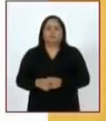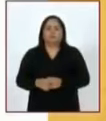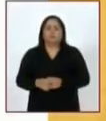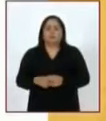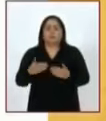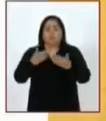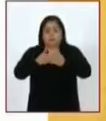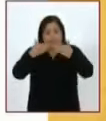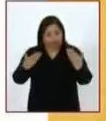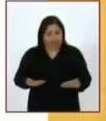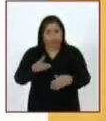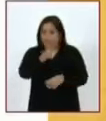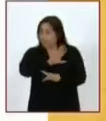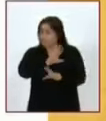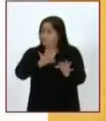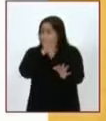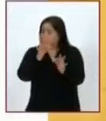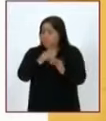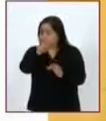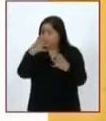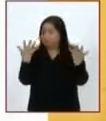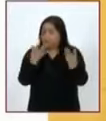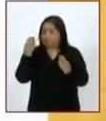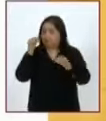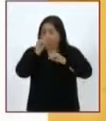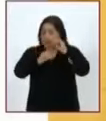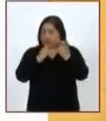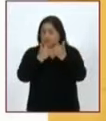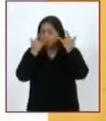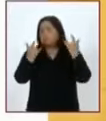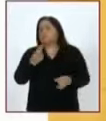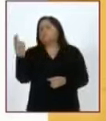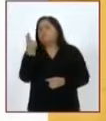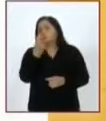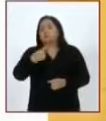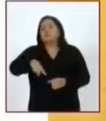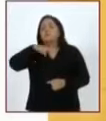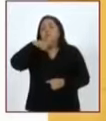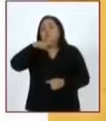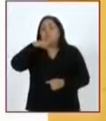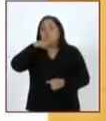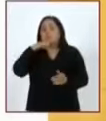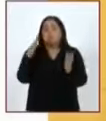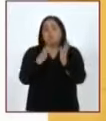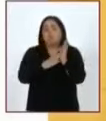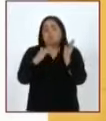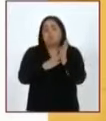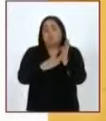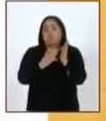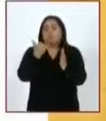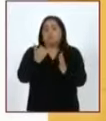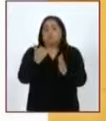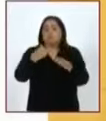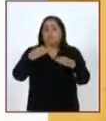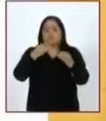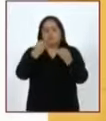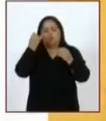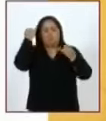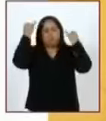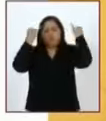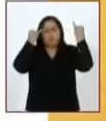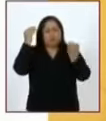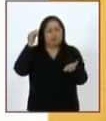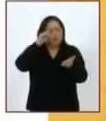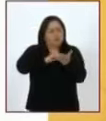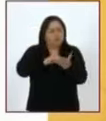Ahora sí, estás listo para hacer tu historieta. Solamente necesitas lápiz, papel y una cabeza llena de ideas. Elige